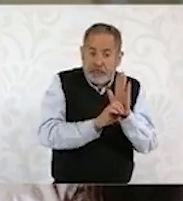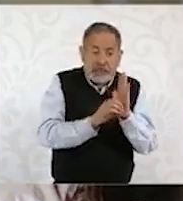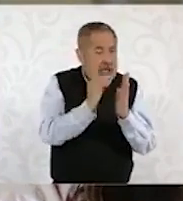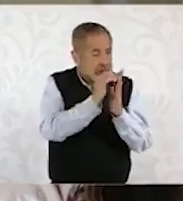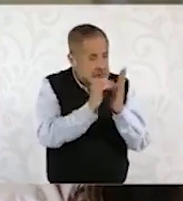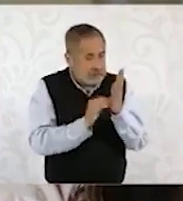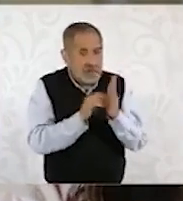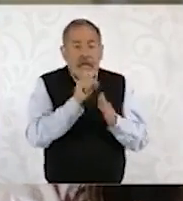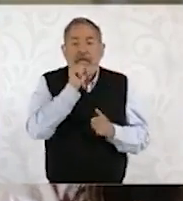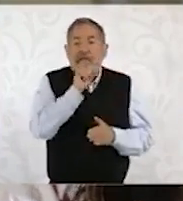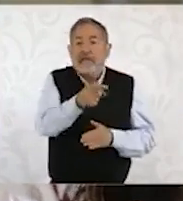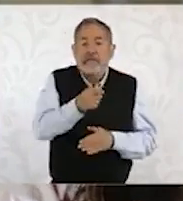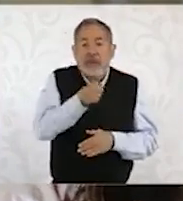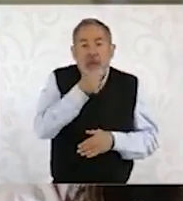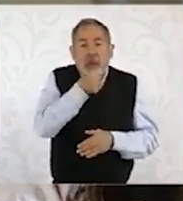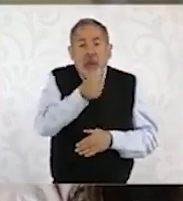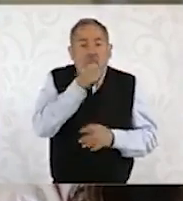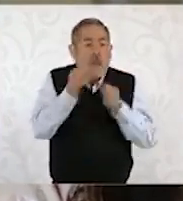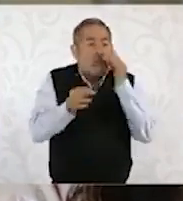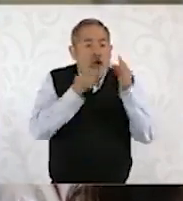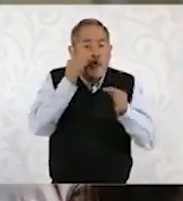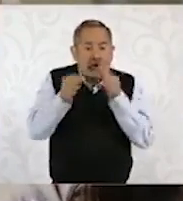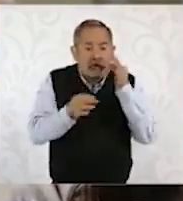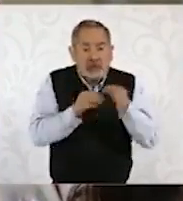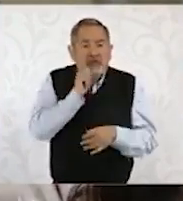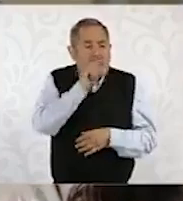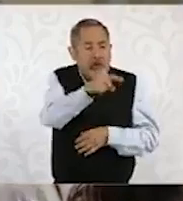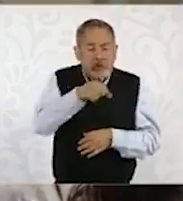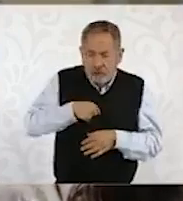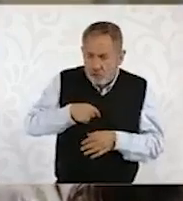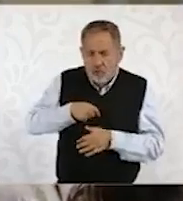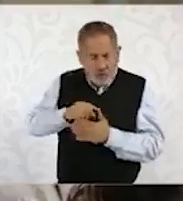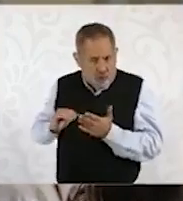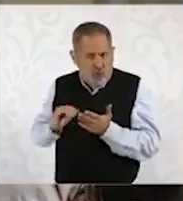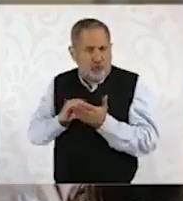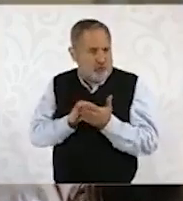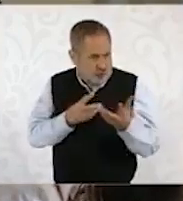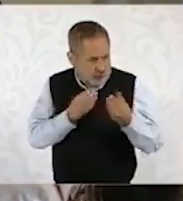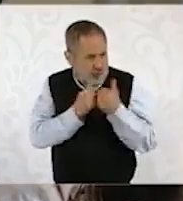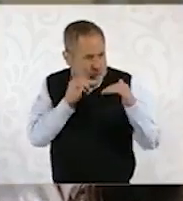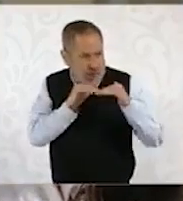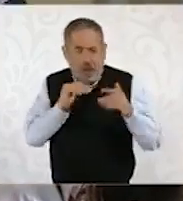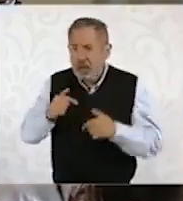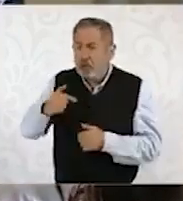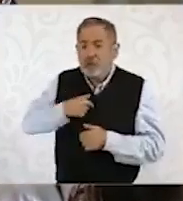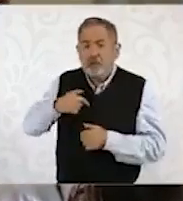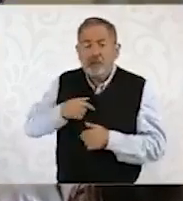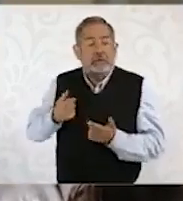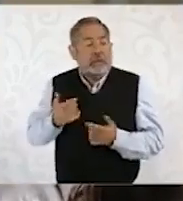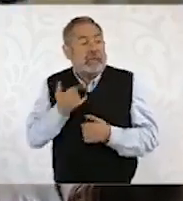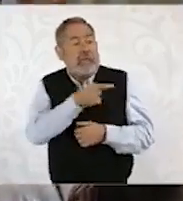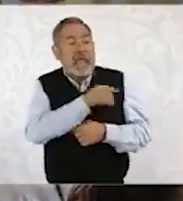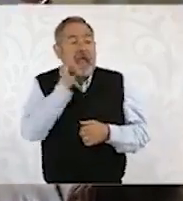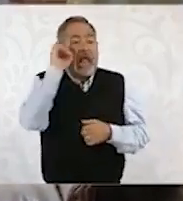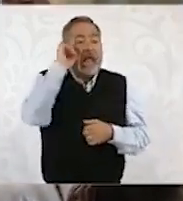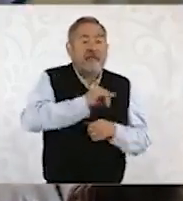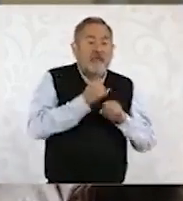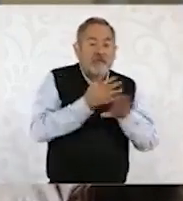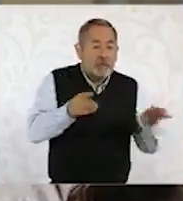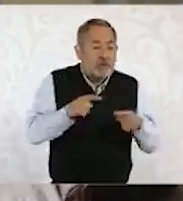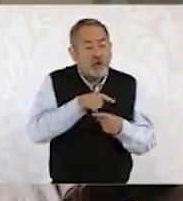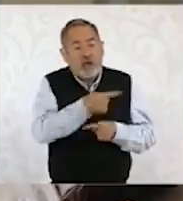parte de los periodistas, porque somos nosotros los que podemos aportar esa parte entre pares, que también el jefe de información y el dueño del